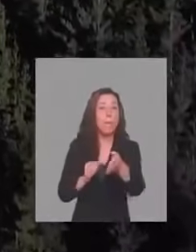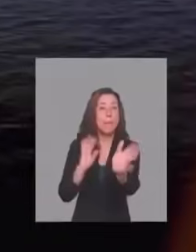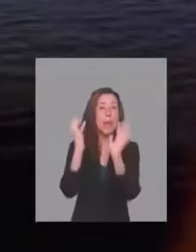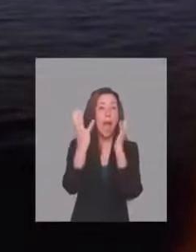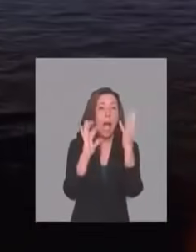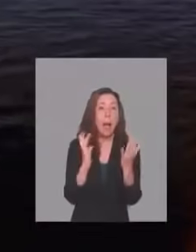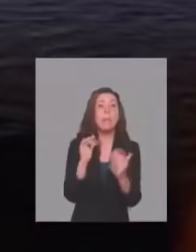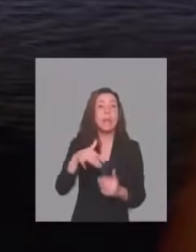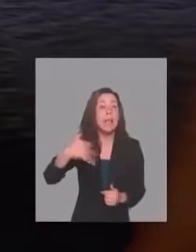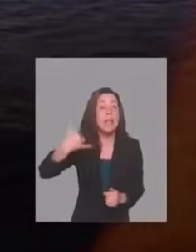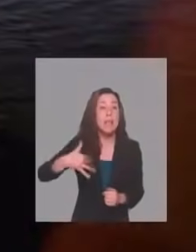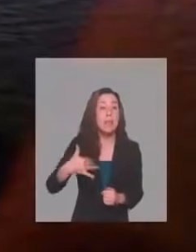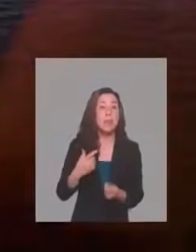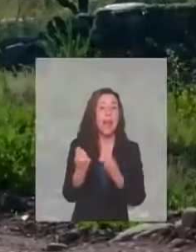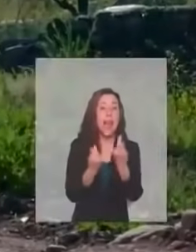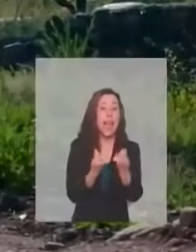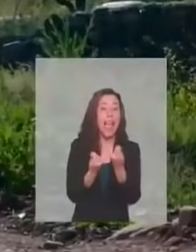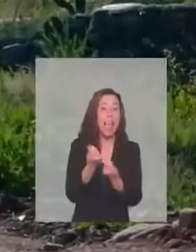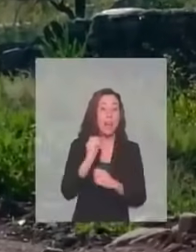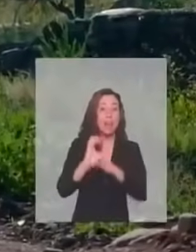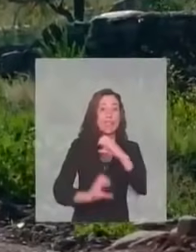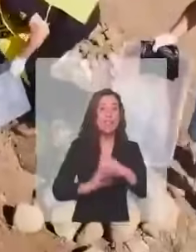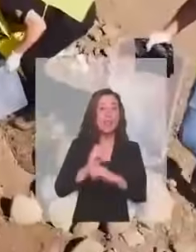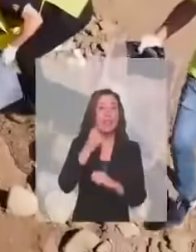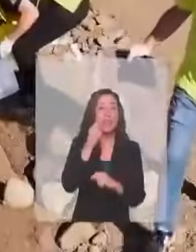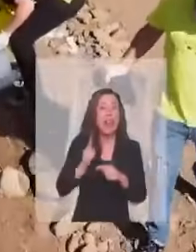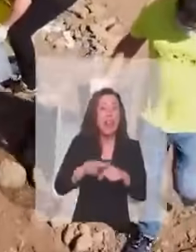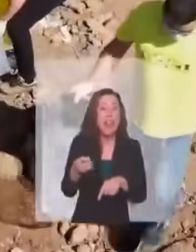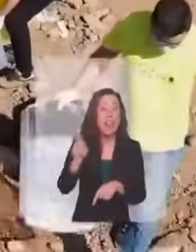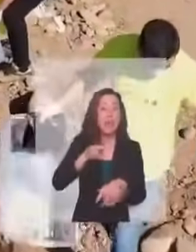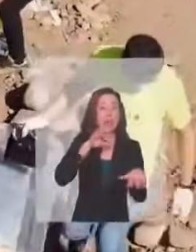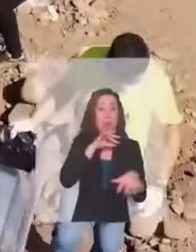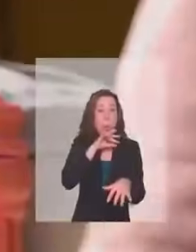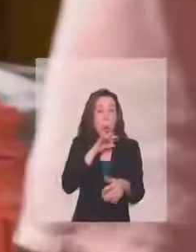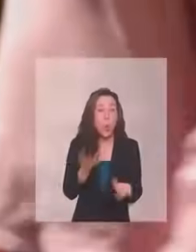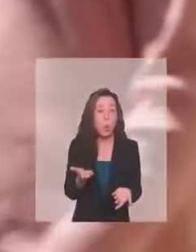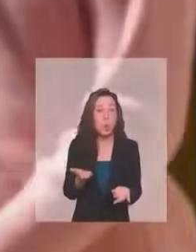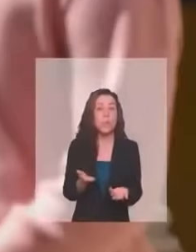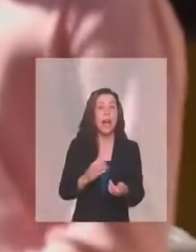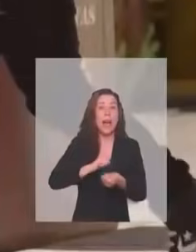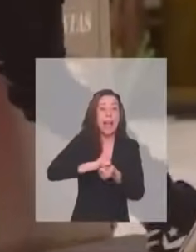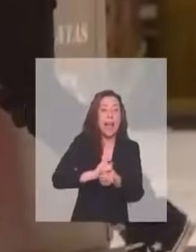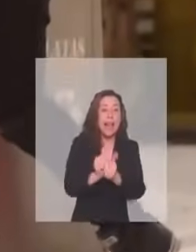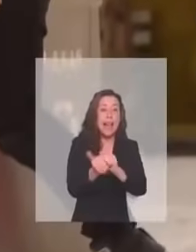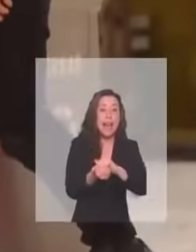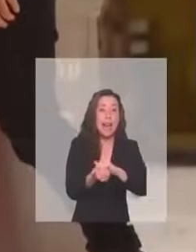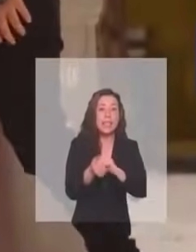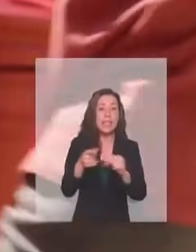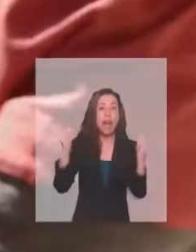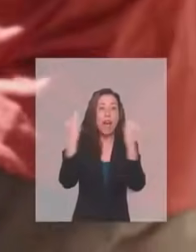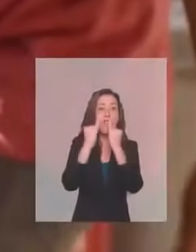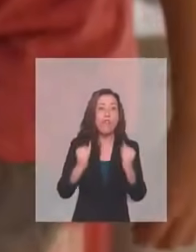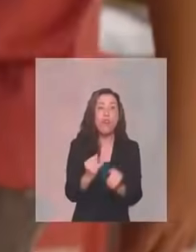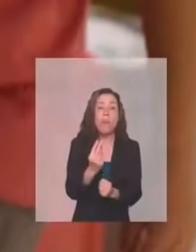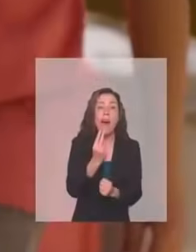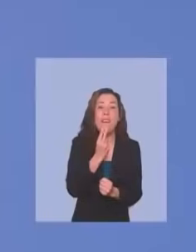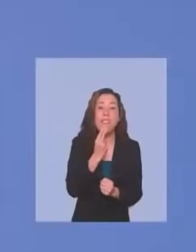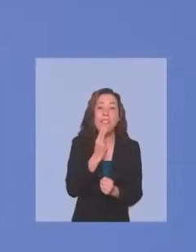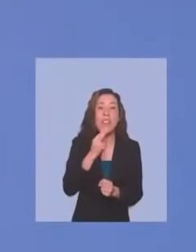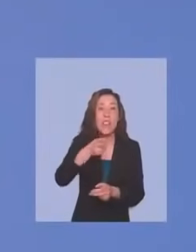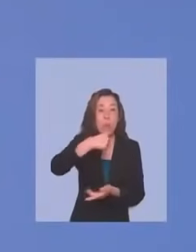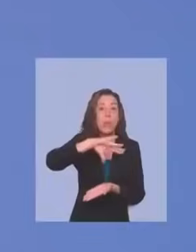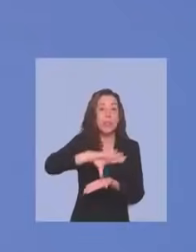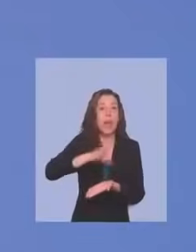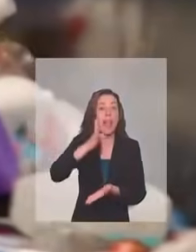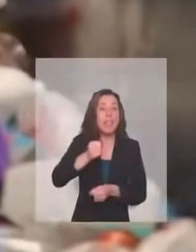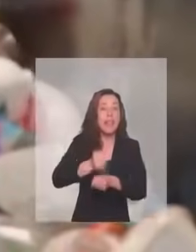sustentabilidad, en que el medio ambiente sea prioridad, en que la economía circular, es decir, el reutilizar, el reusar y el reciclar, sean una forma de